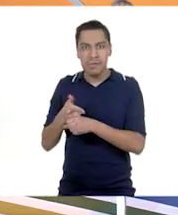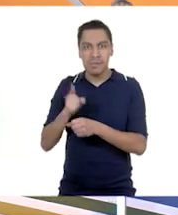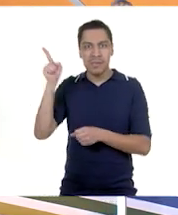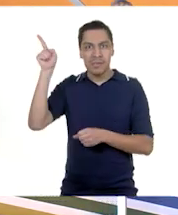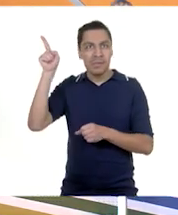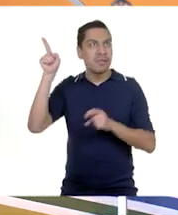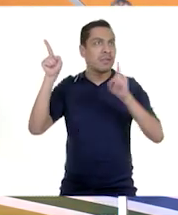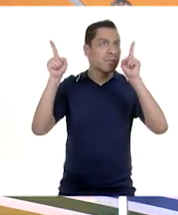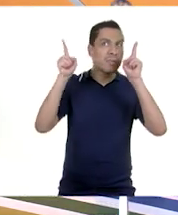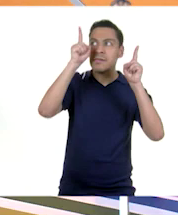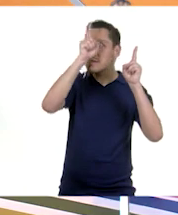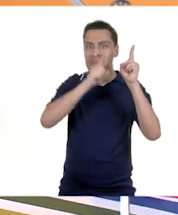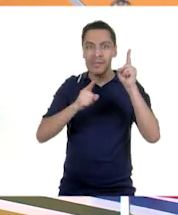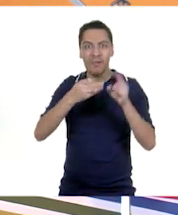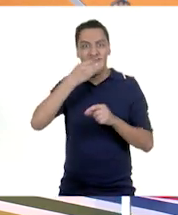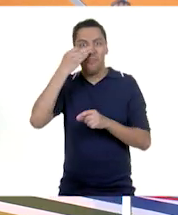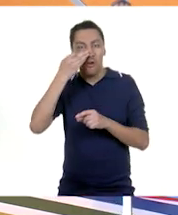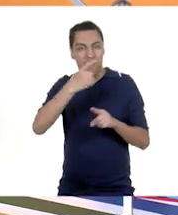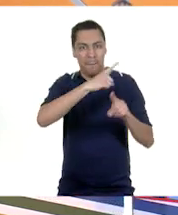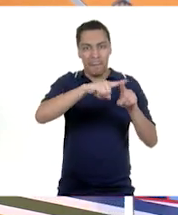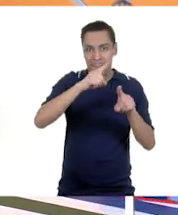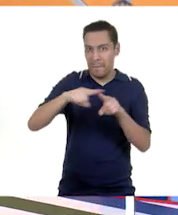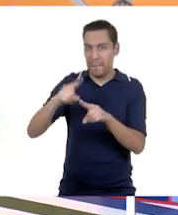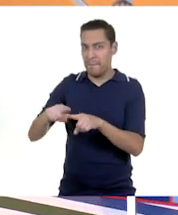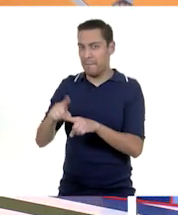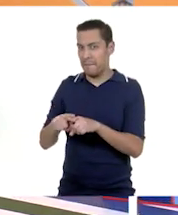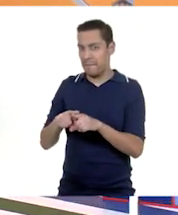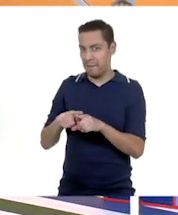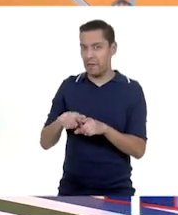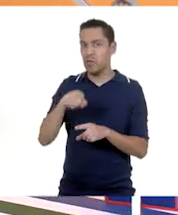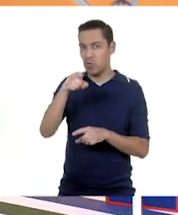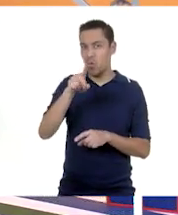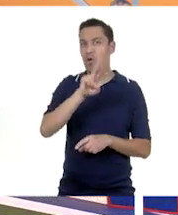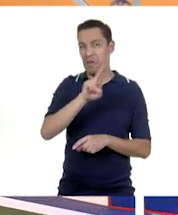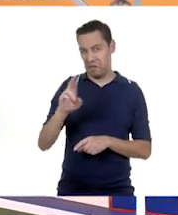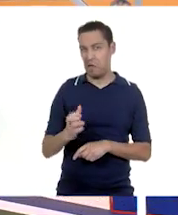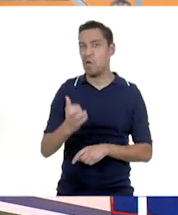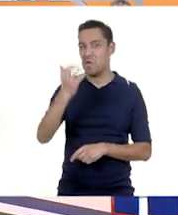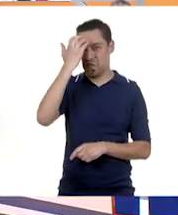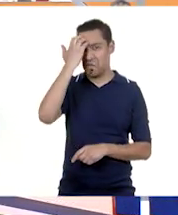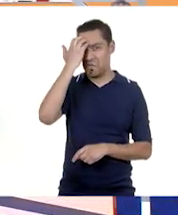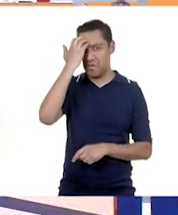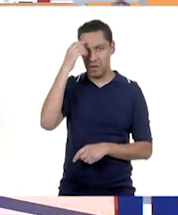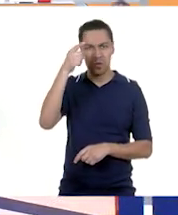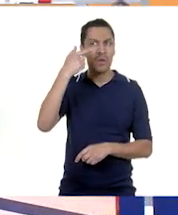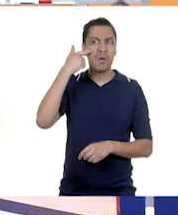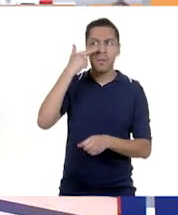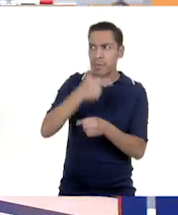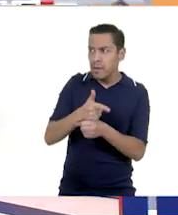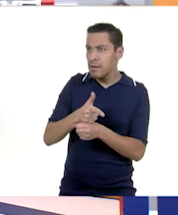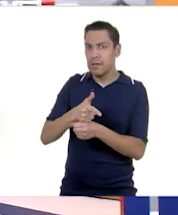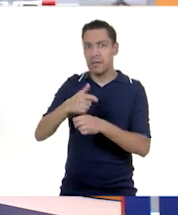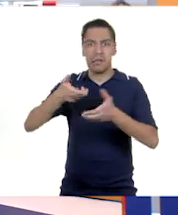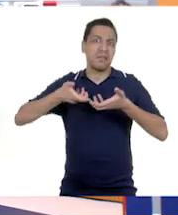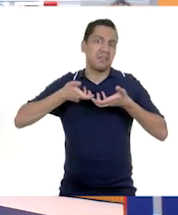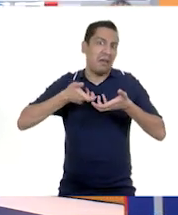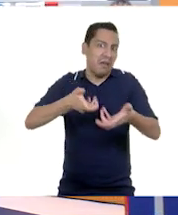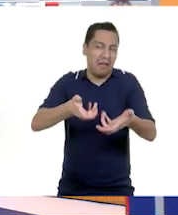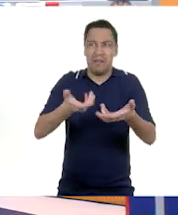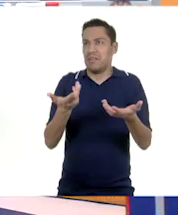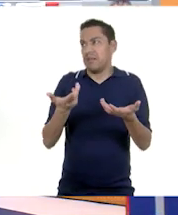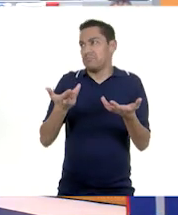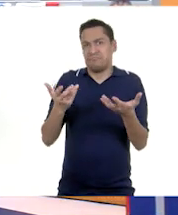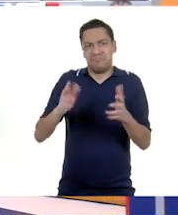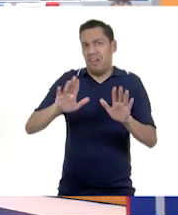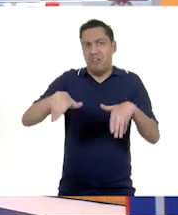nos rodean. Yo estoy segura que en casa, en su calle, han visto muchas plantas de diferentes formas. Eso lo vamos a